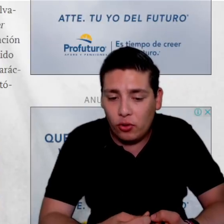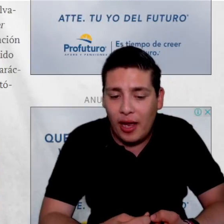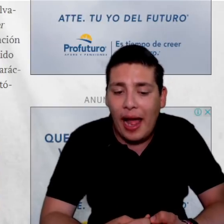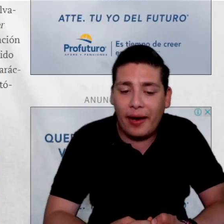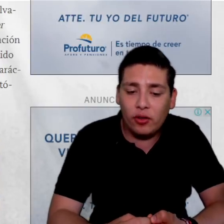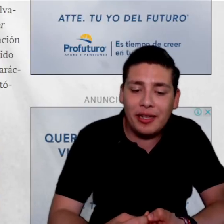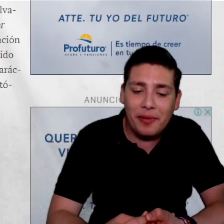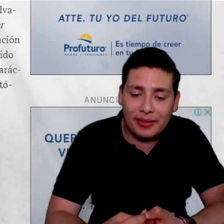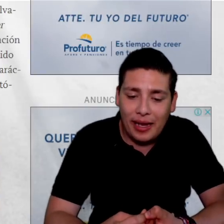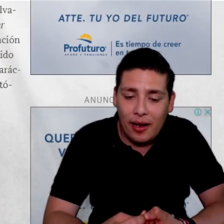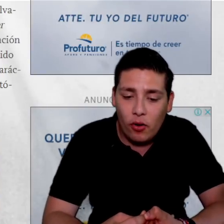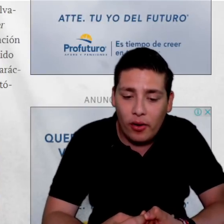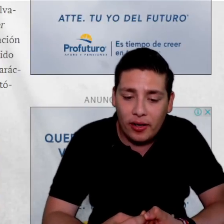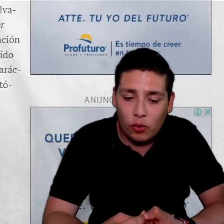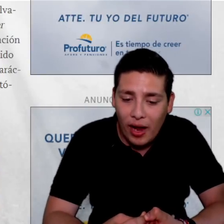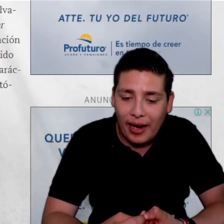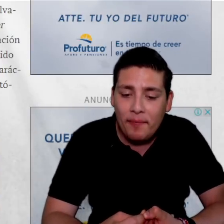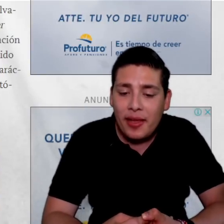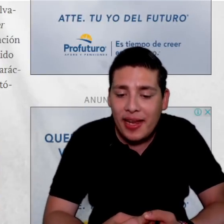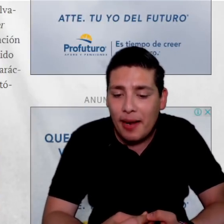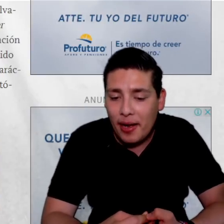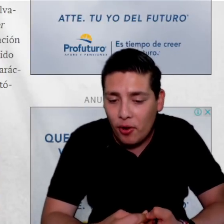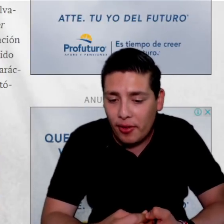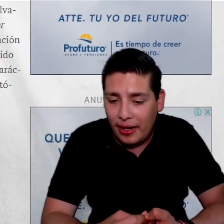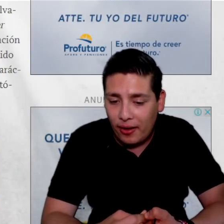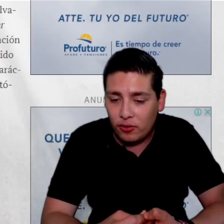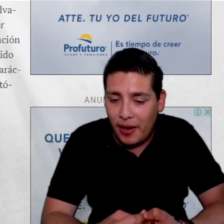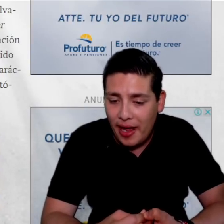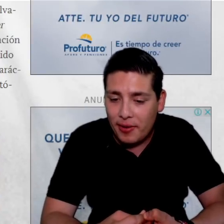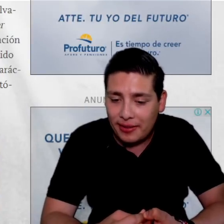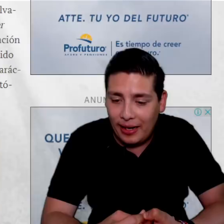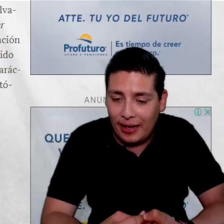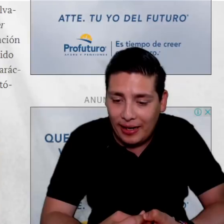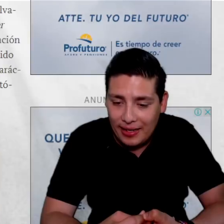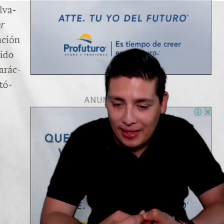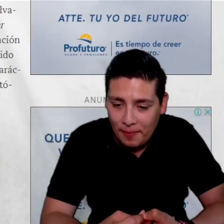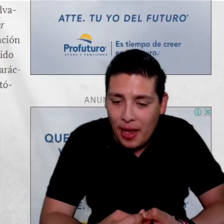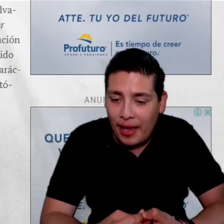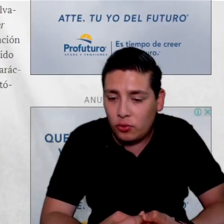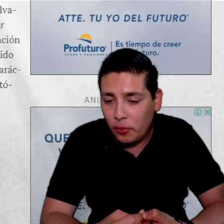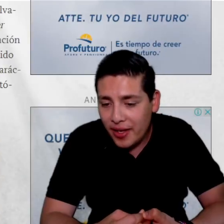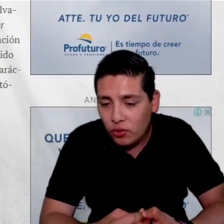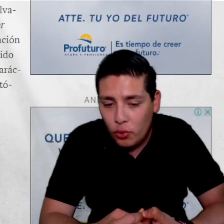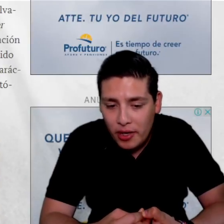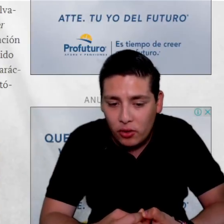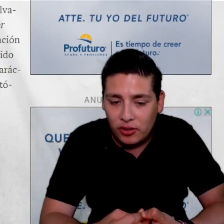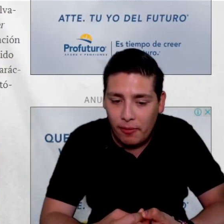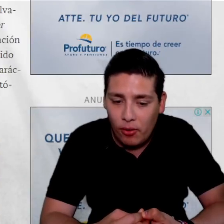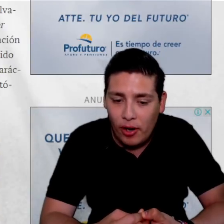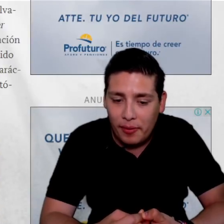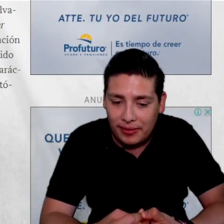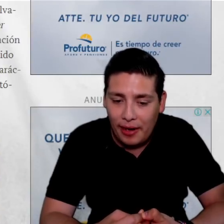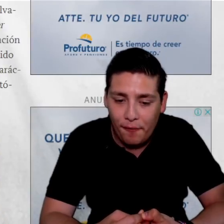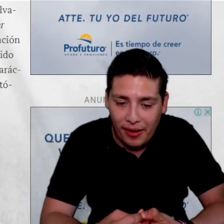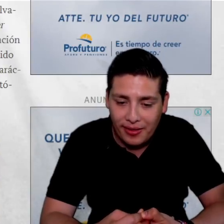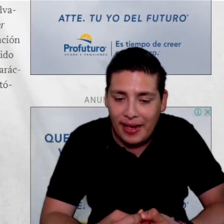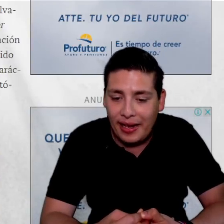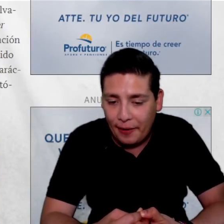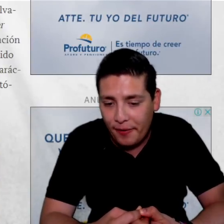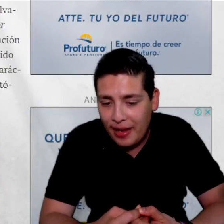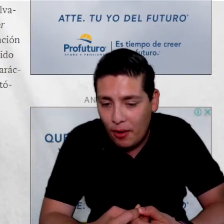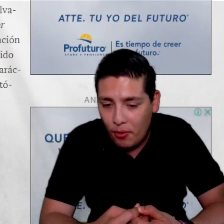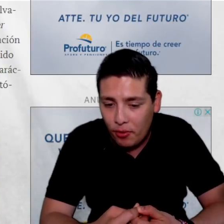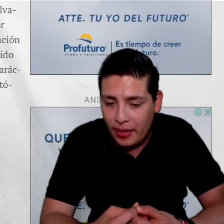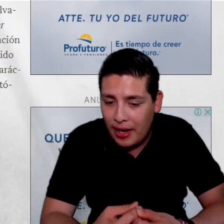como directora a Rosa Bascal Olascuaga, hija mayor de Carlos María Bascal Carranza. A su vez, su hijo Salvador Abascal Infante,